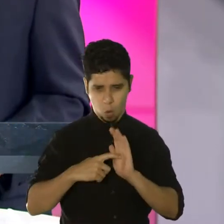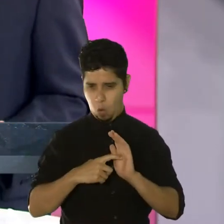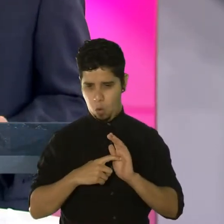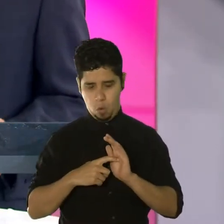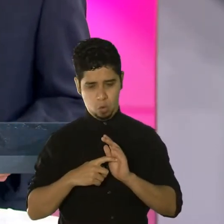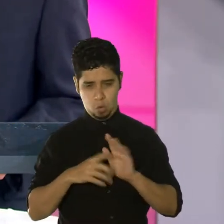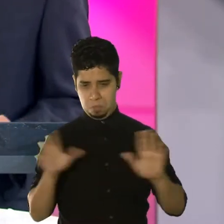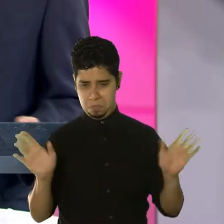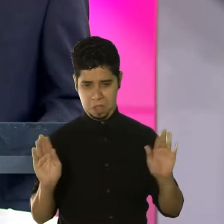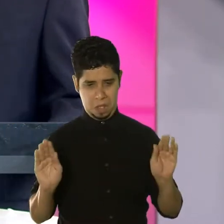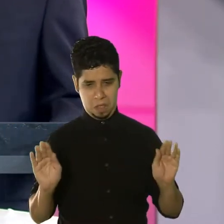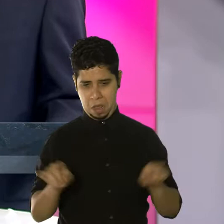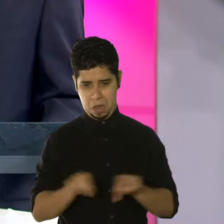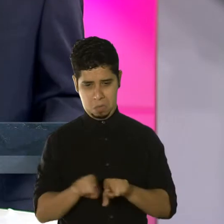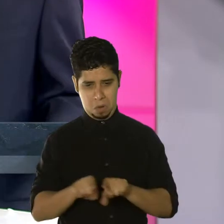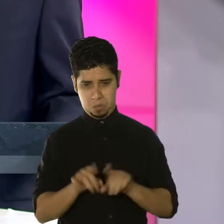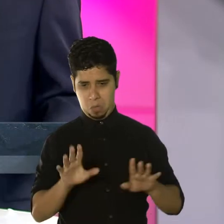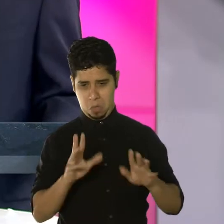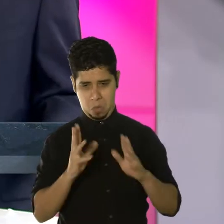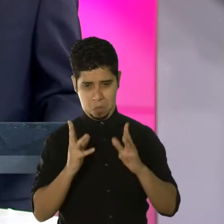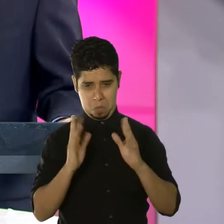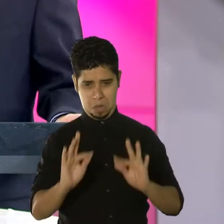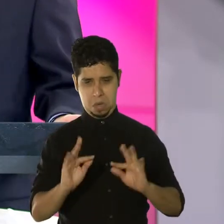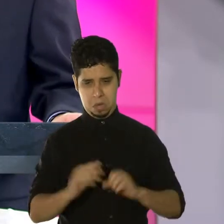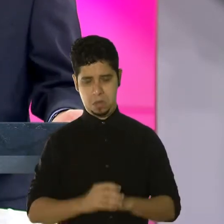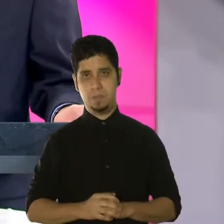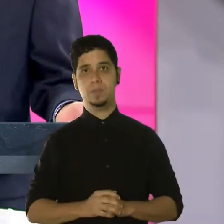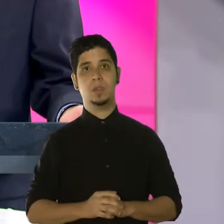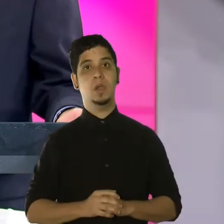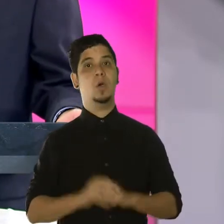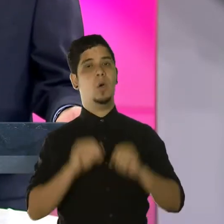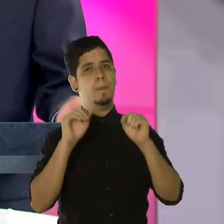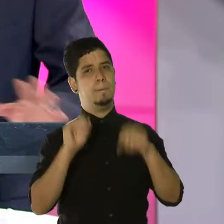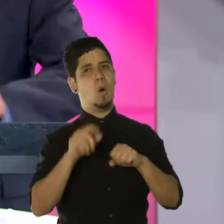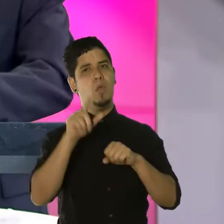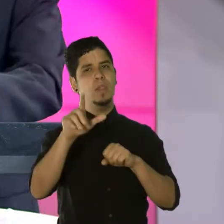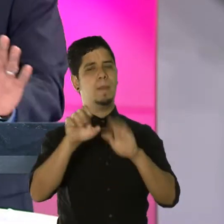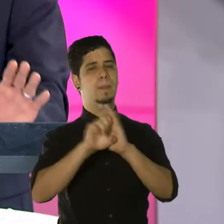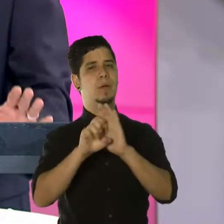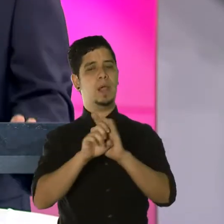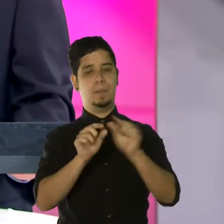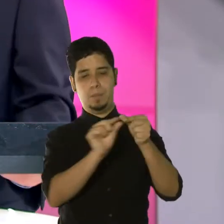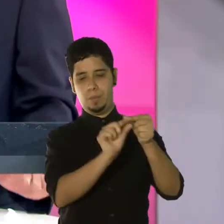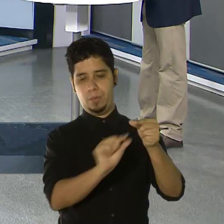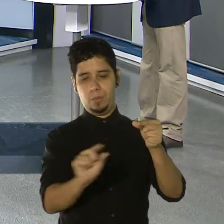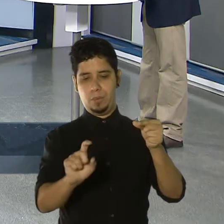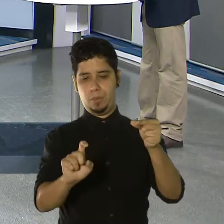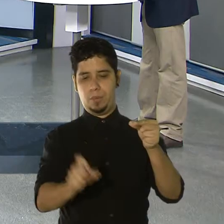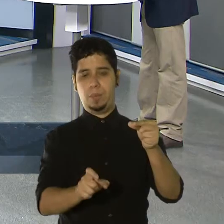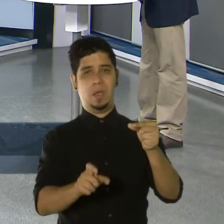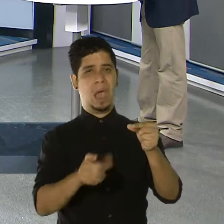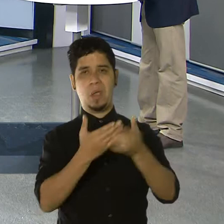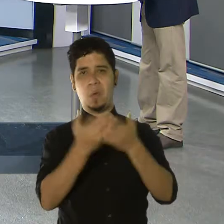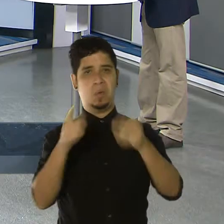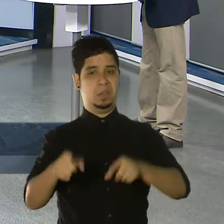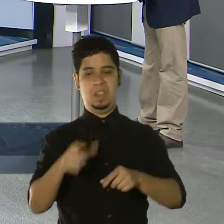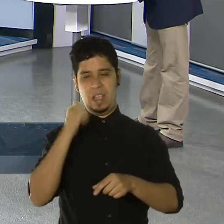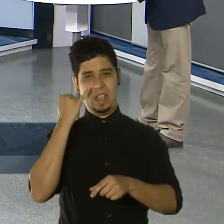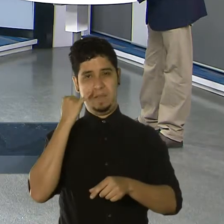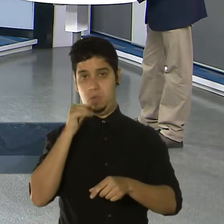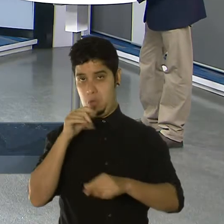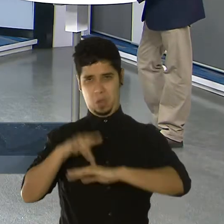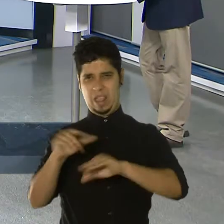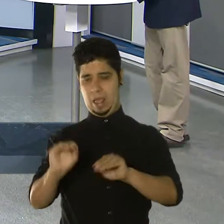la estufa. Puede ocurrir una rotura simplemente por desgaste en las uniones sin ningún tipo de movimiento. Sí.